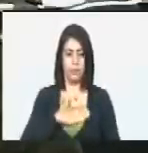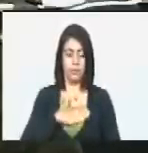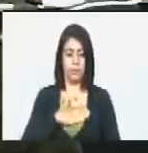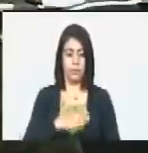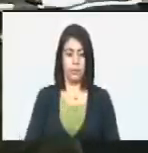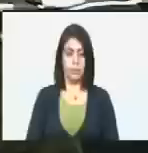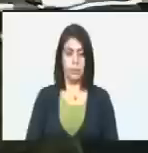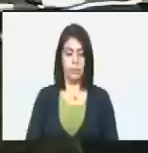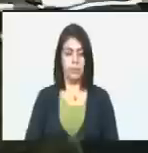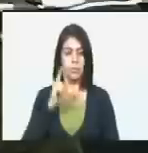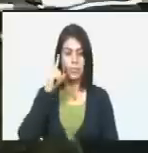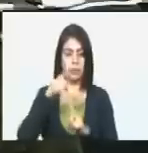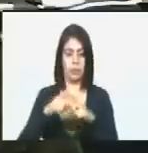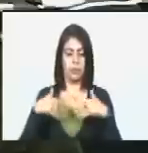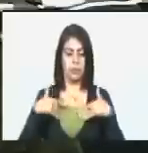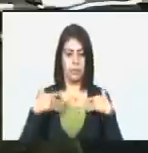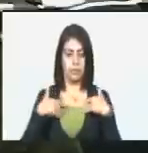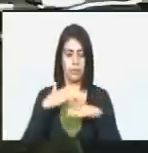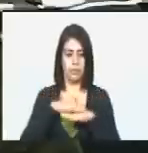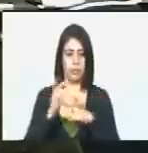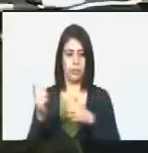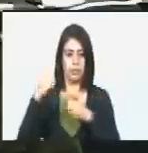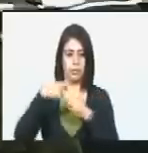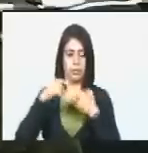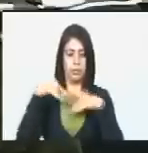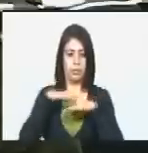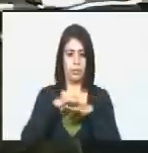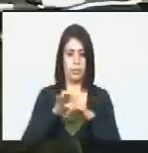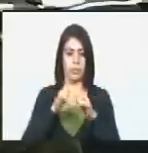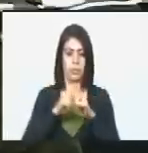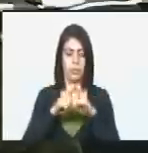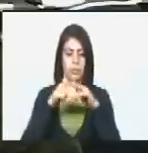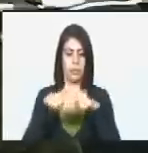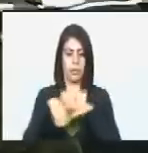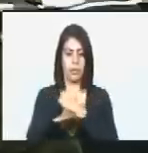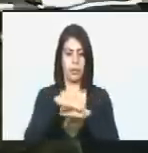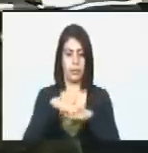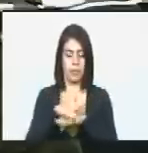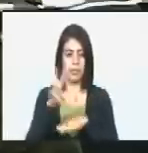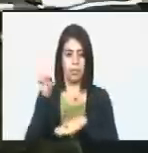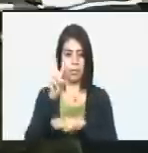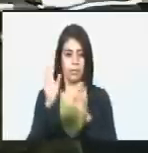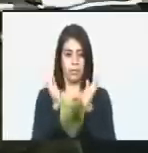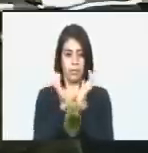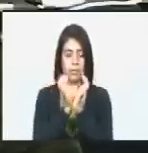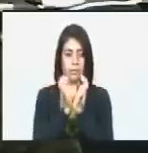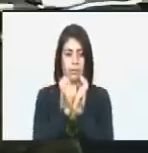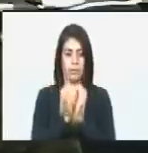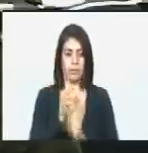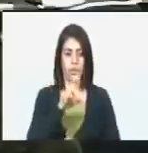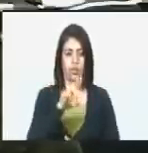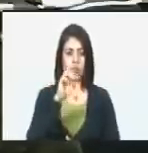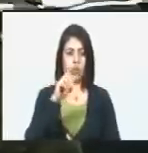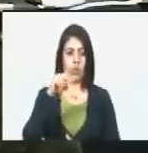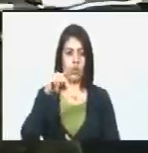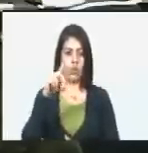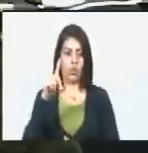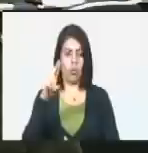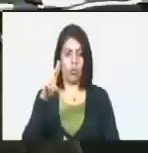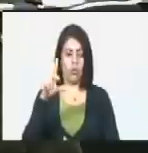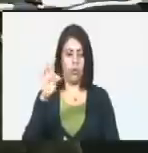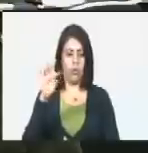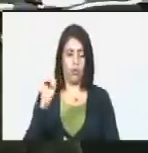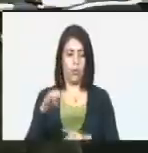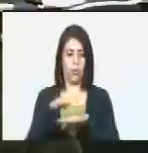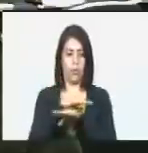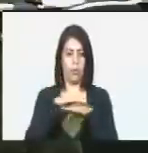de emoción formar parte con el ministro de Venezuela ante la UNESCO, Rodolfo Hernández, quien fue ministro